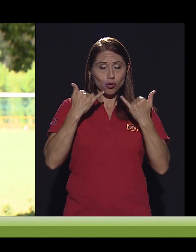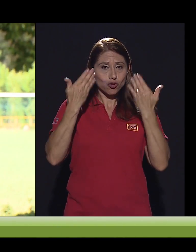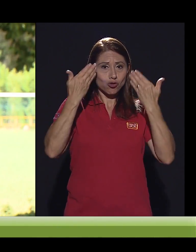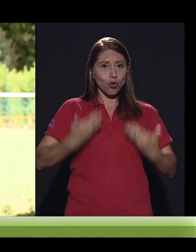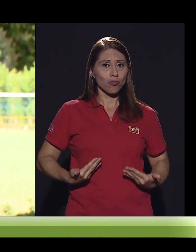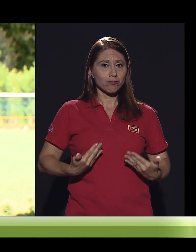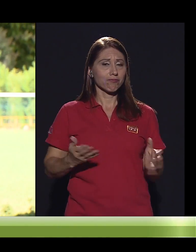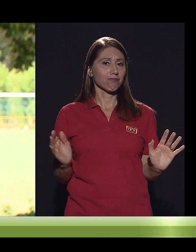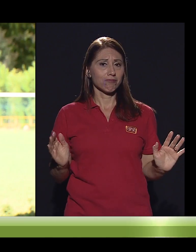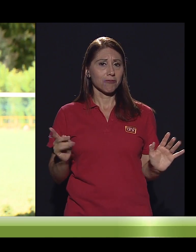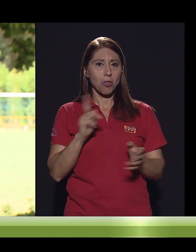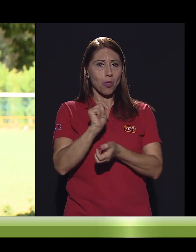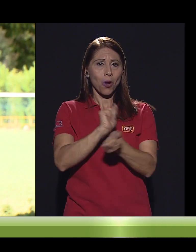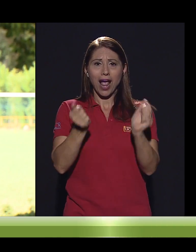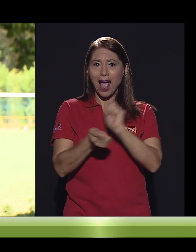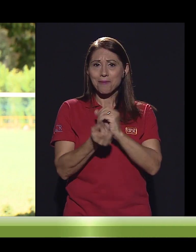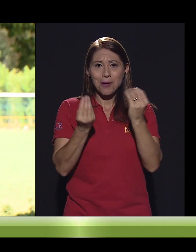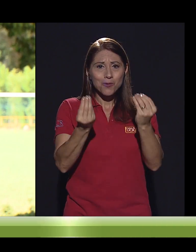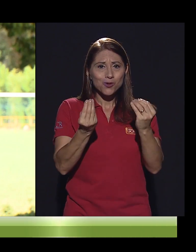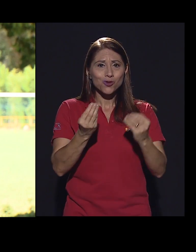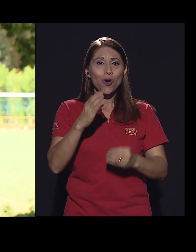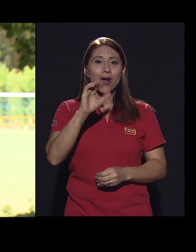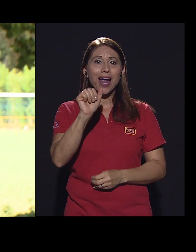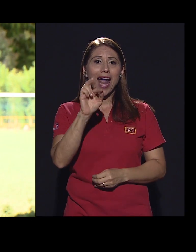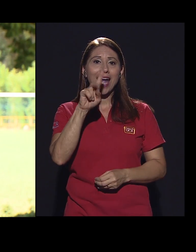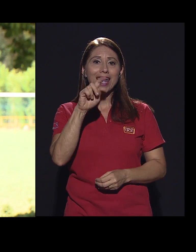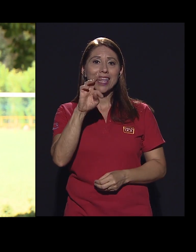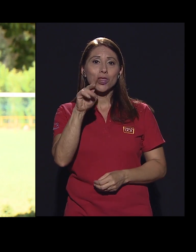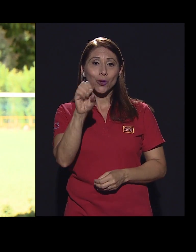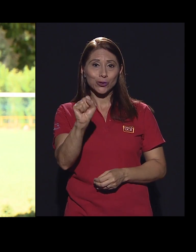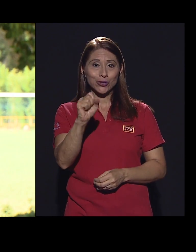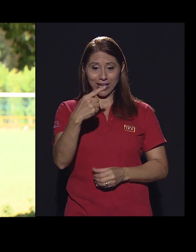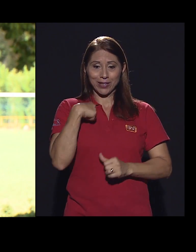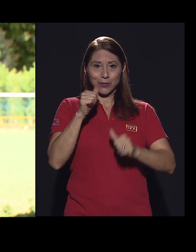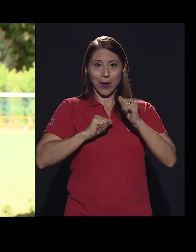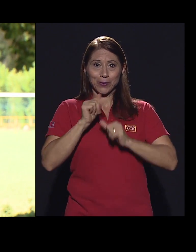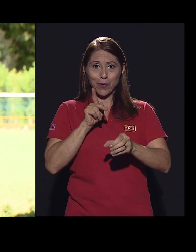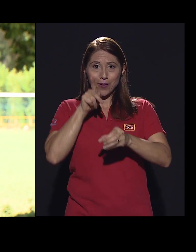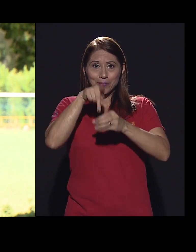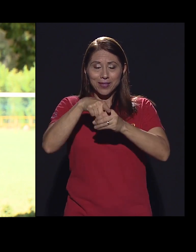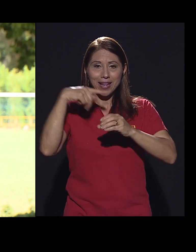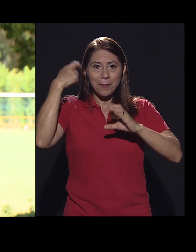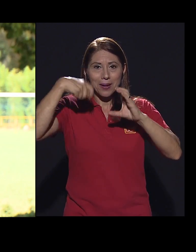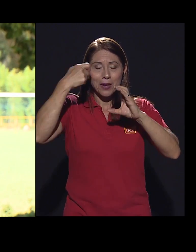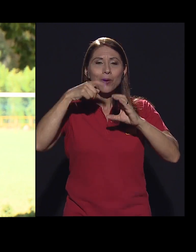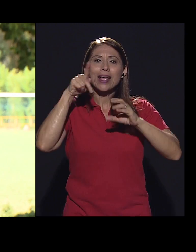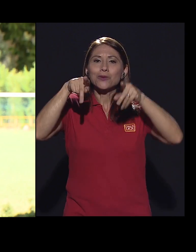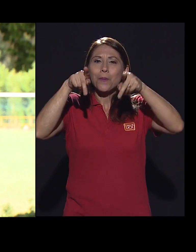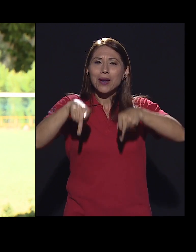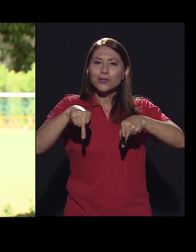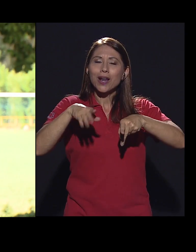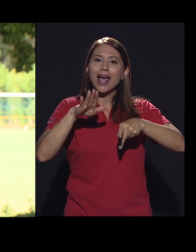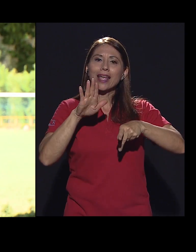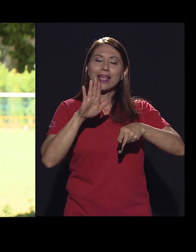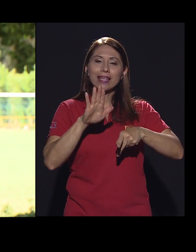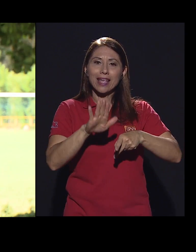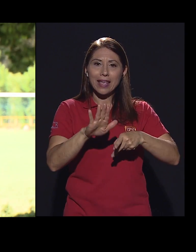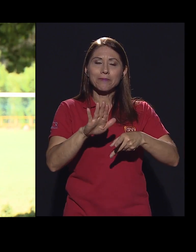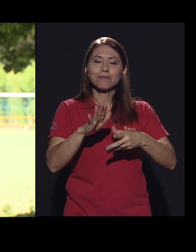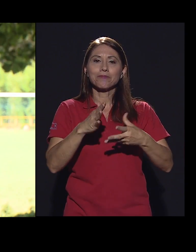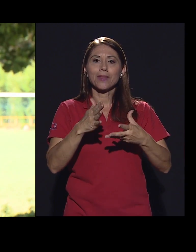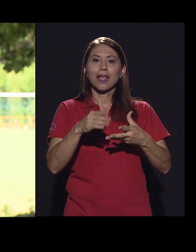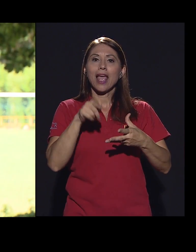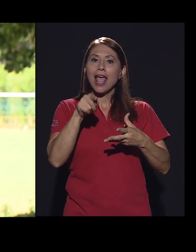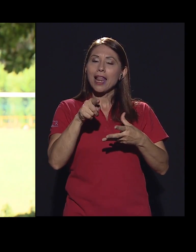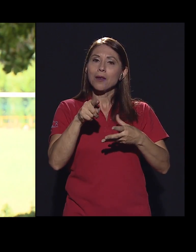cambia mucho. Carlitos es un personaje que es prácticamente real